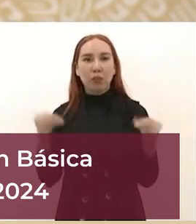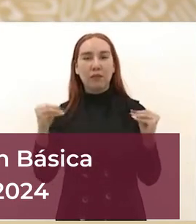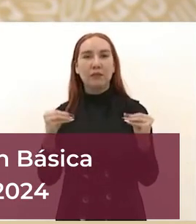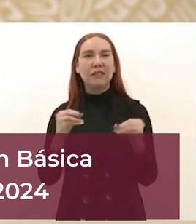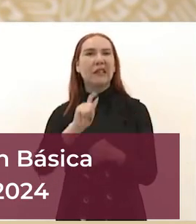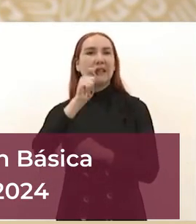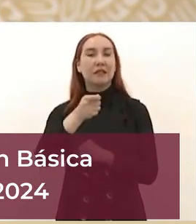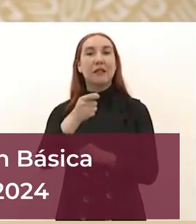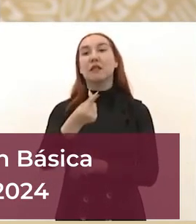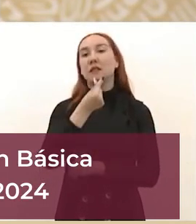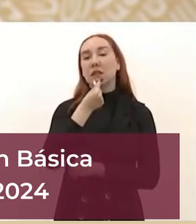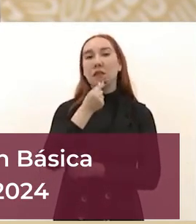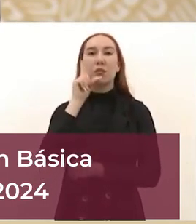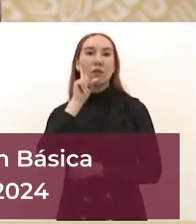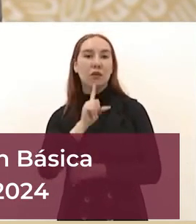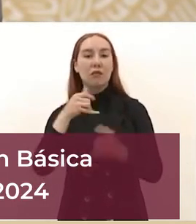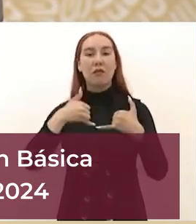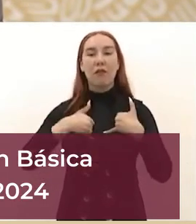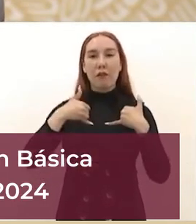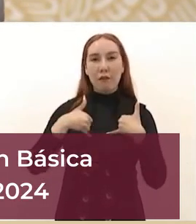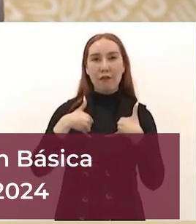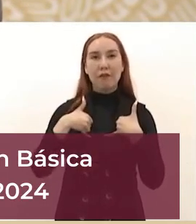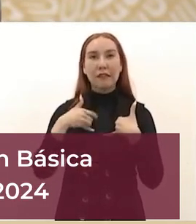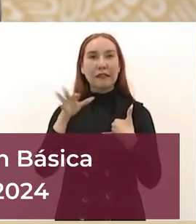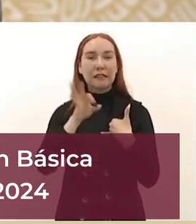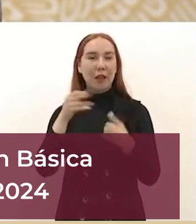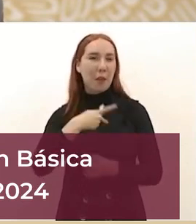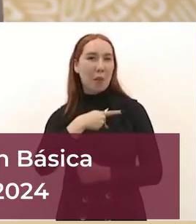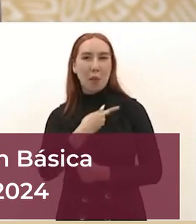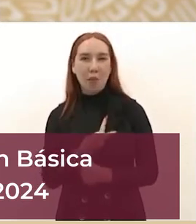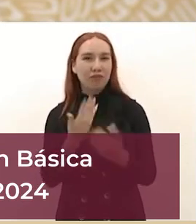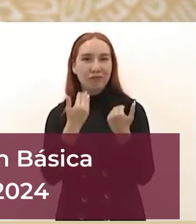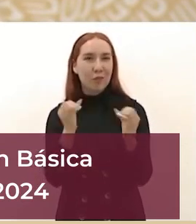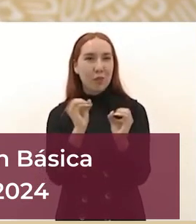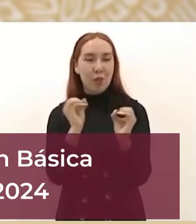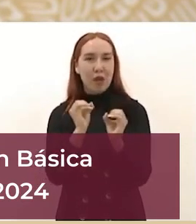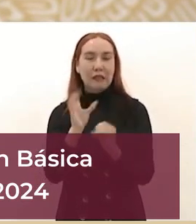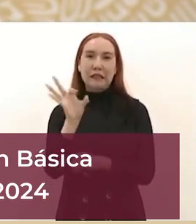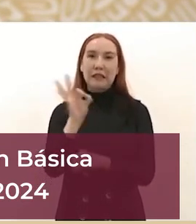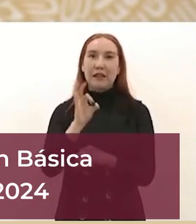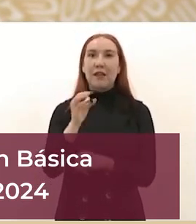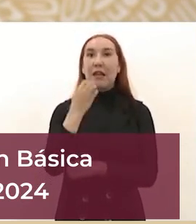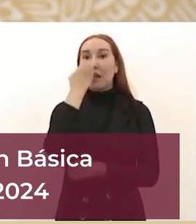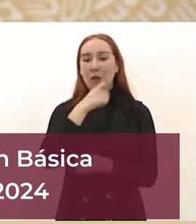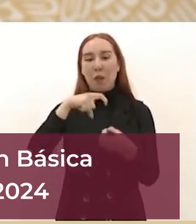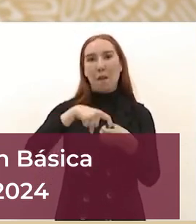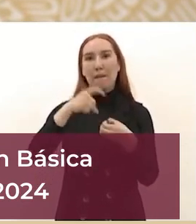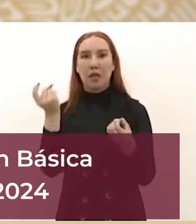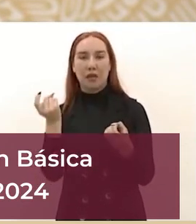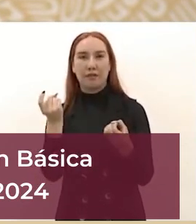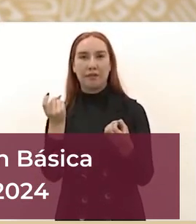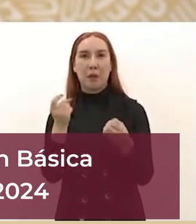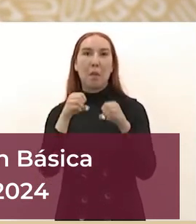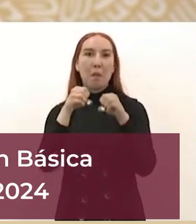primer trimestre de 2024 se incorporarán a 2 millones de alumnas y alumnos de educación básica del país, de los cuales más